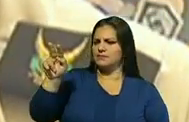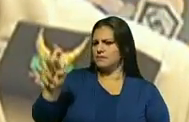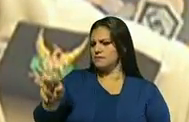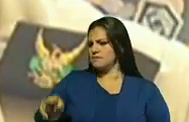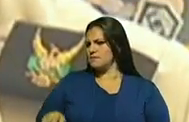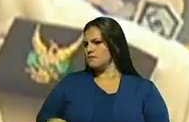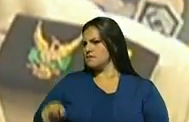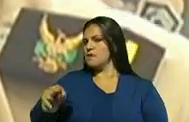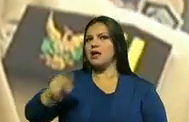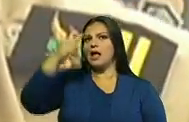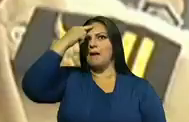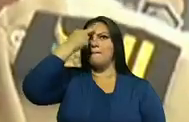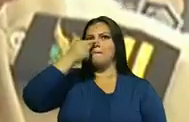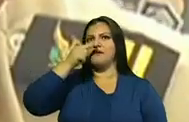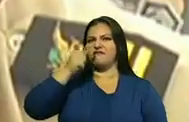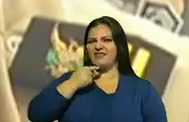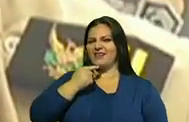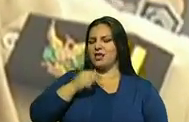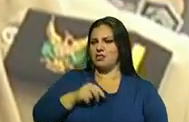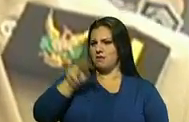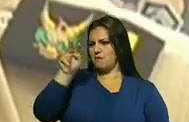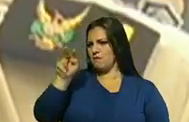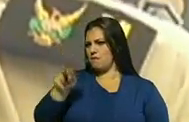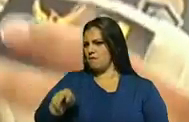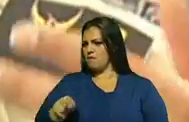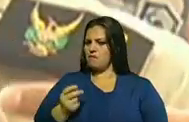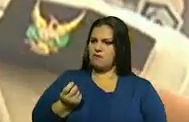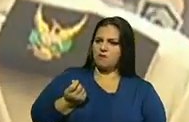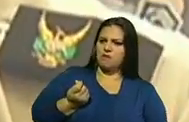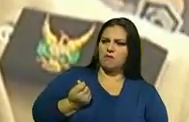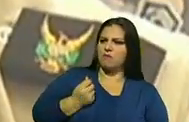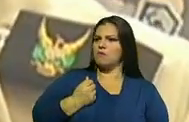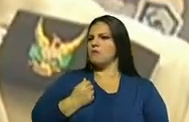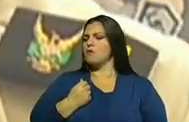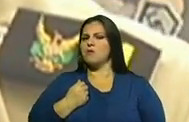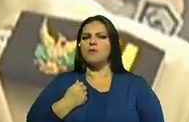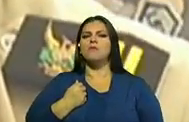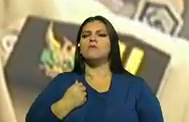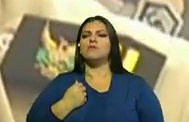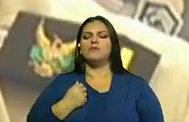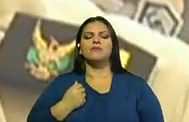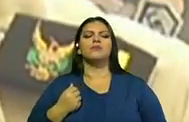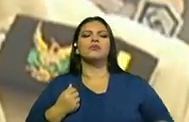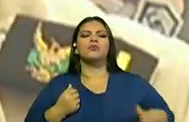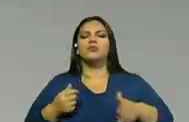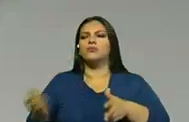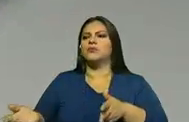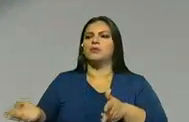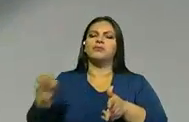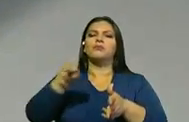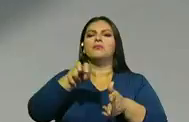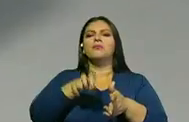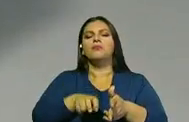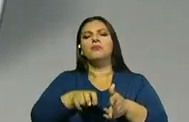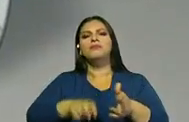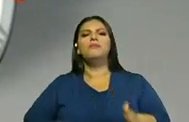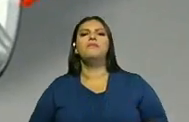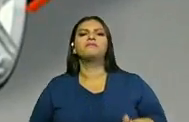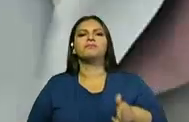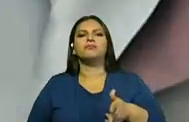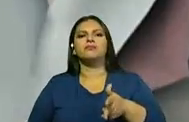el momento oportuno para que pueda parar el vehículo y inmediatamente el ingreso de 2 personas a la parte posterior. Ahí interviene